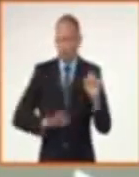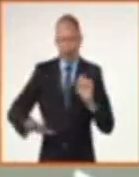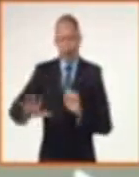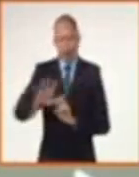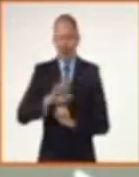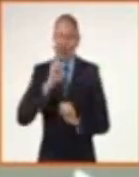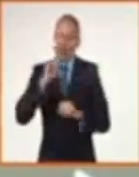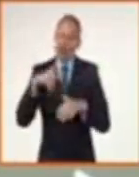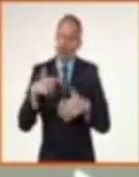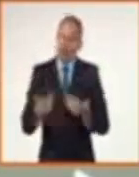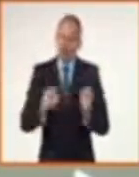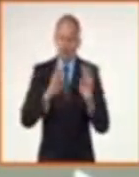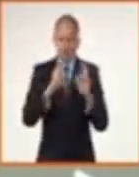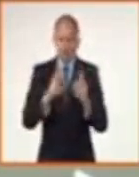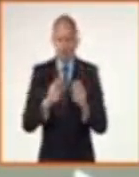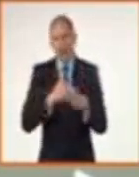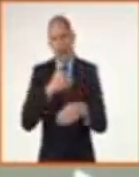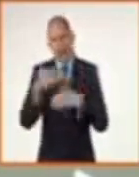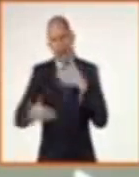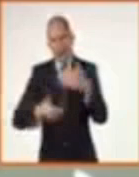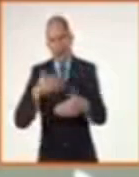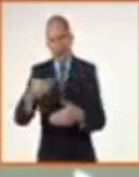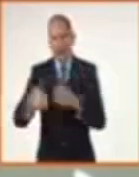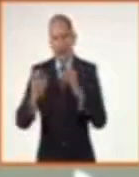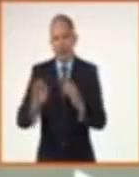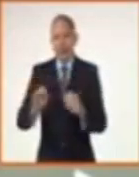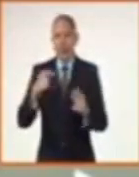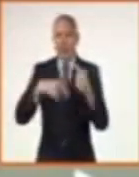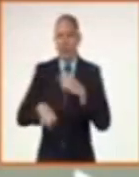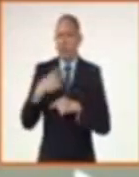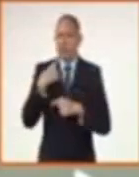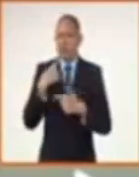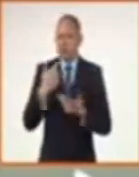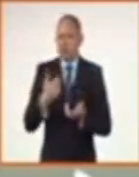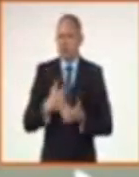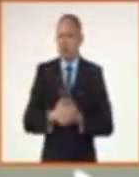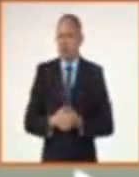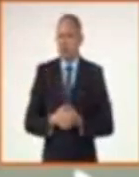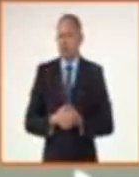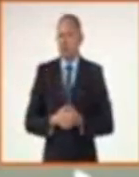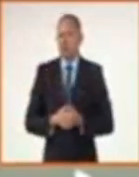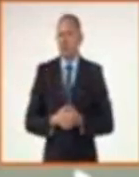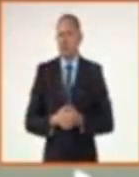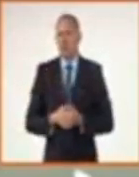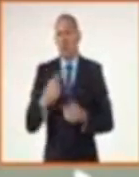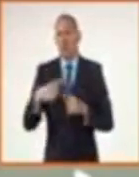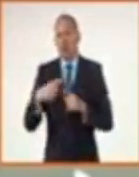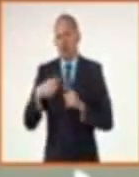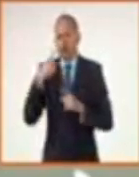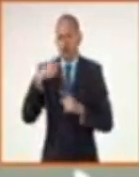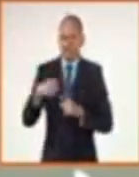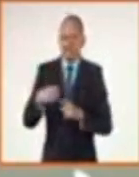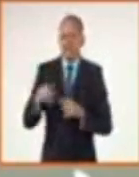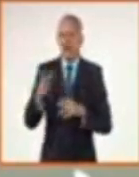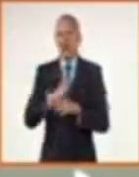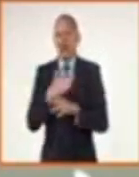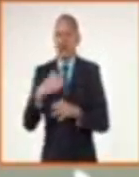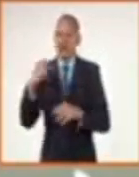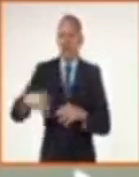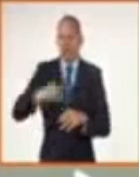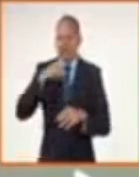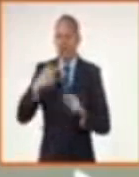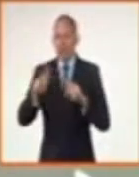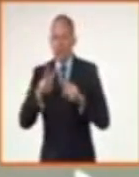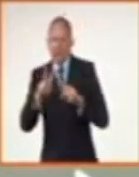los resultados del proceso, utilizando para ello las diferentes vías de comunicación. Los escrutinios en los